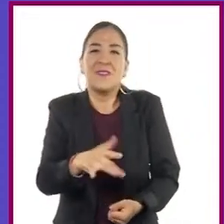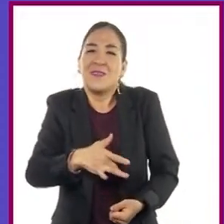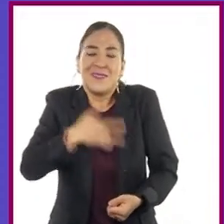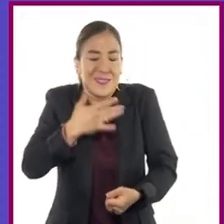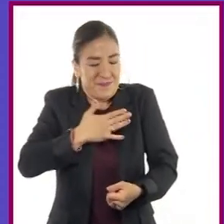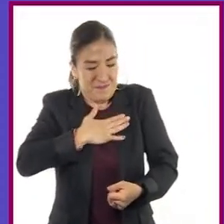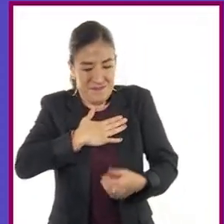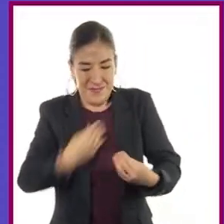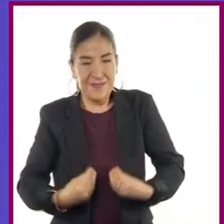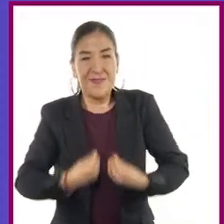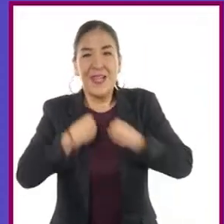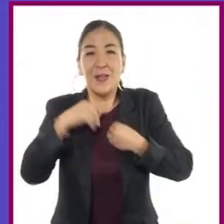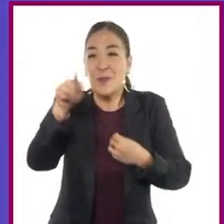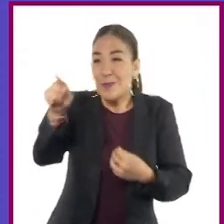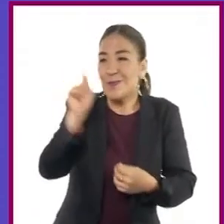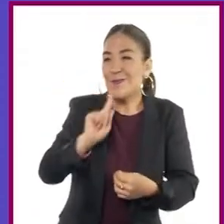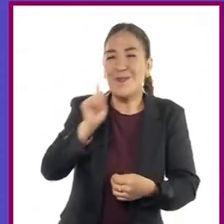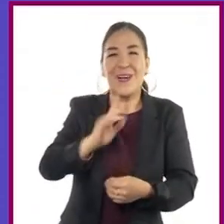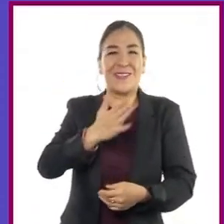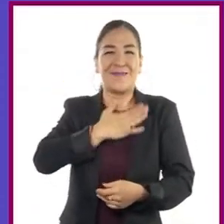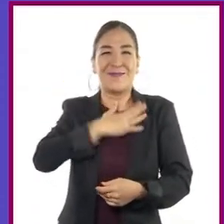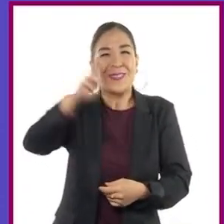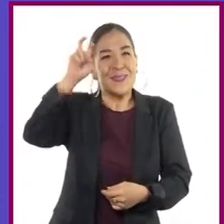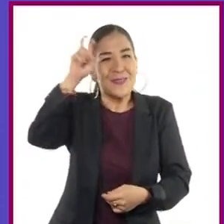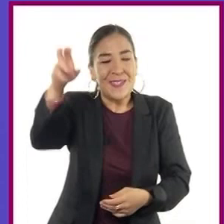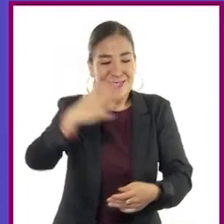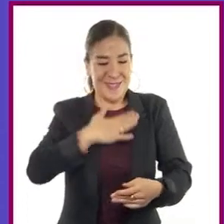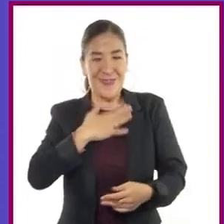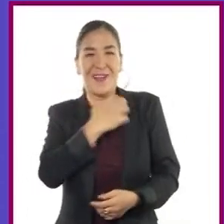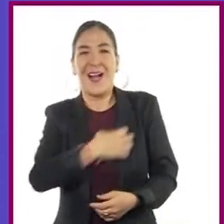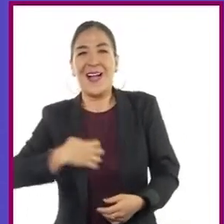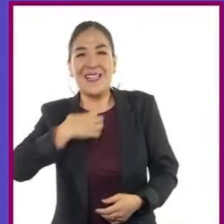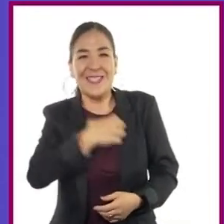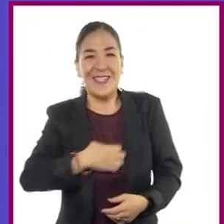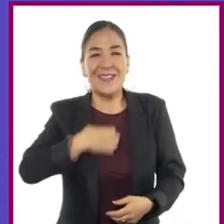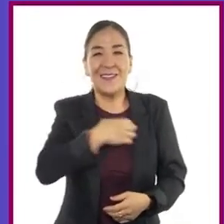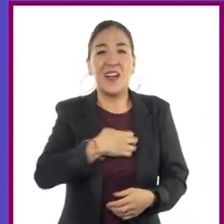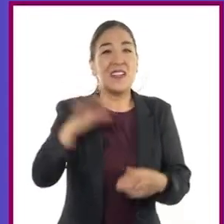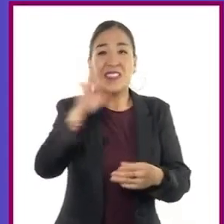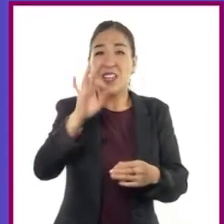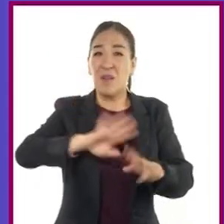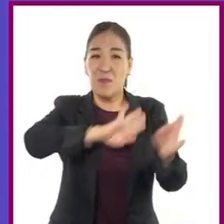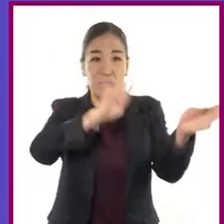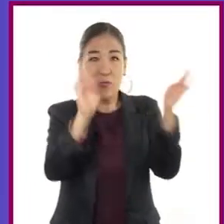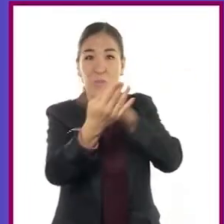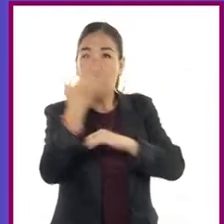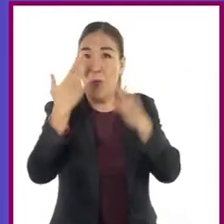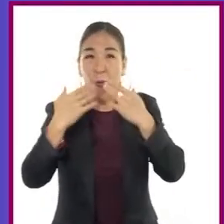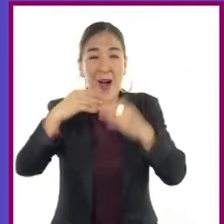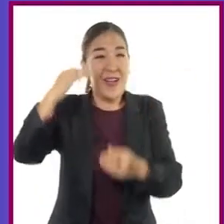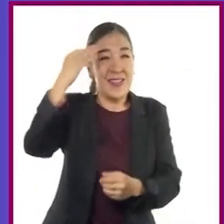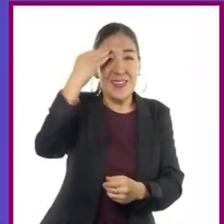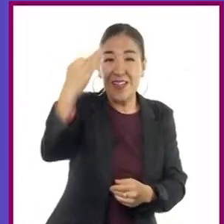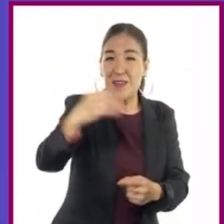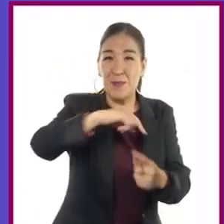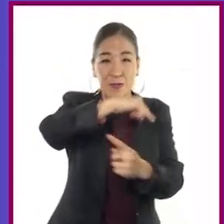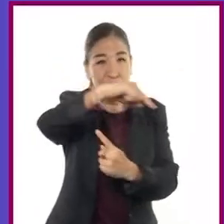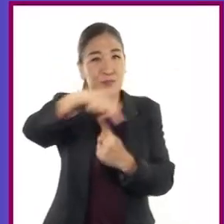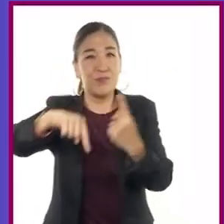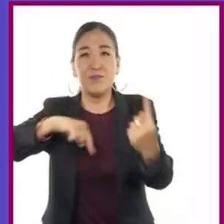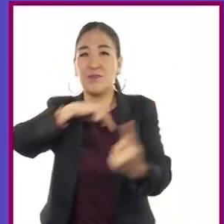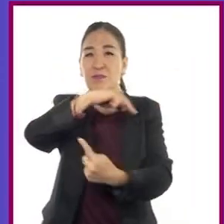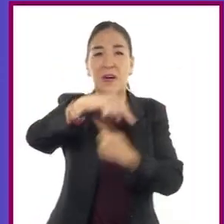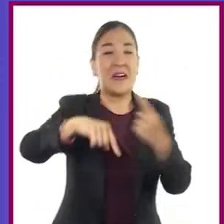mi vida, la mujer de mis sueños, la que me da alegría. Si el mundo no girara o el tiempo no existiese,